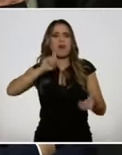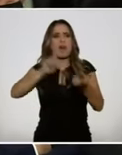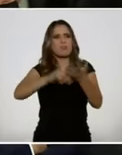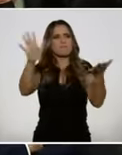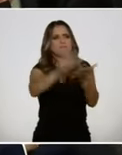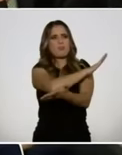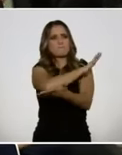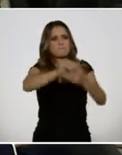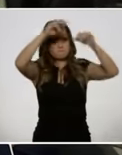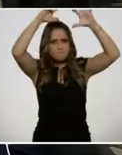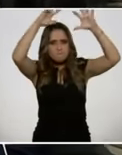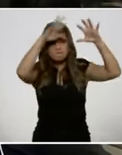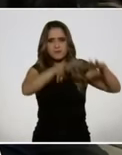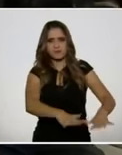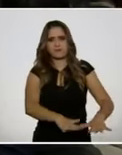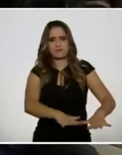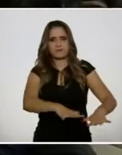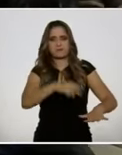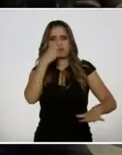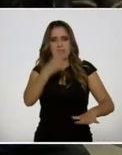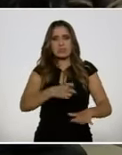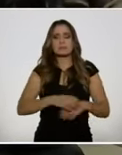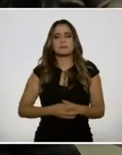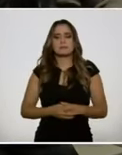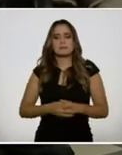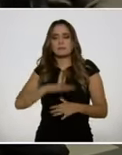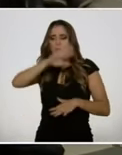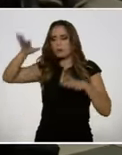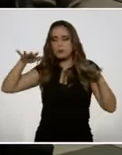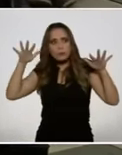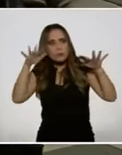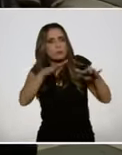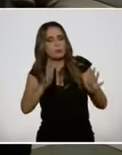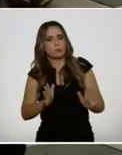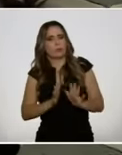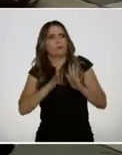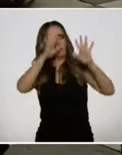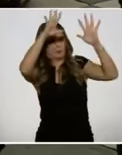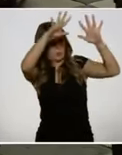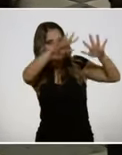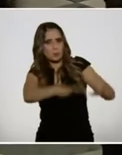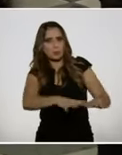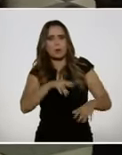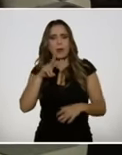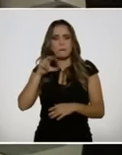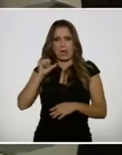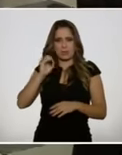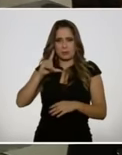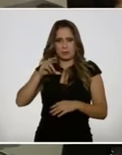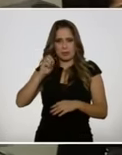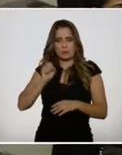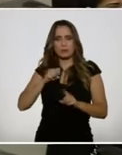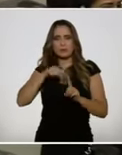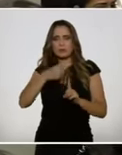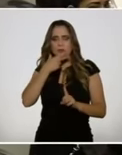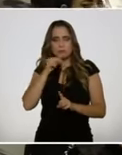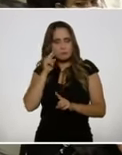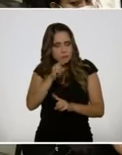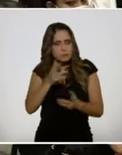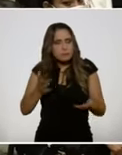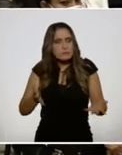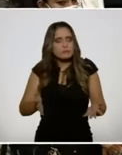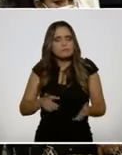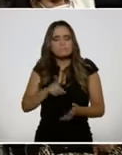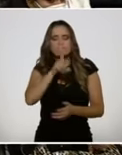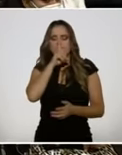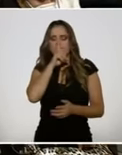reemplazado, y sus escombros llevaban intocables 10 años a la vista de todos. El maestro Vasconcelos lo decía resignado, pero a